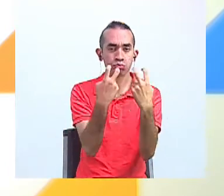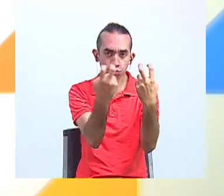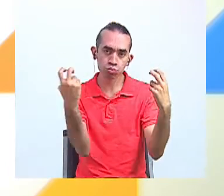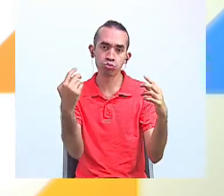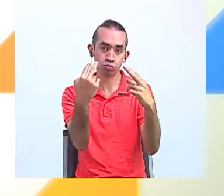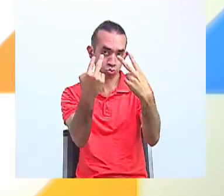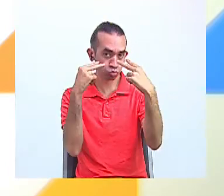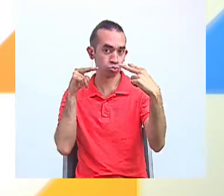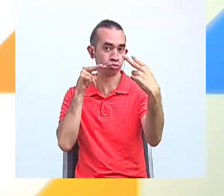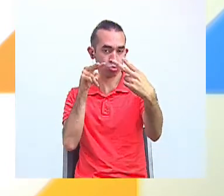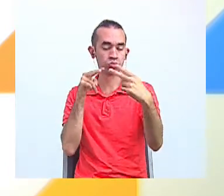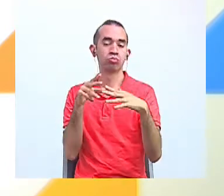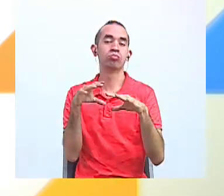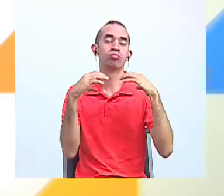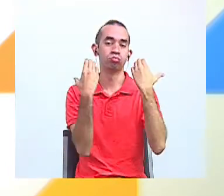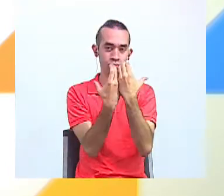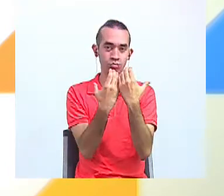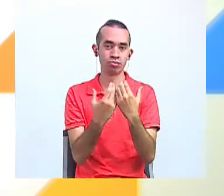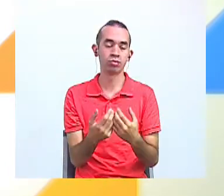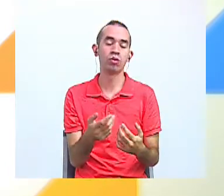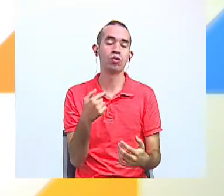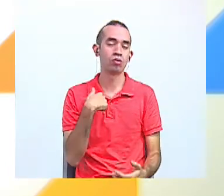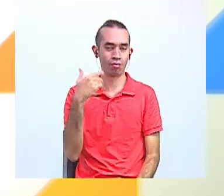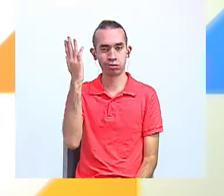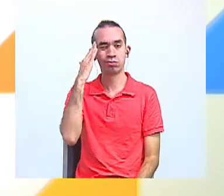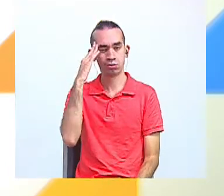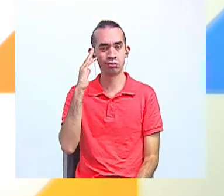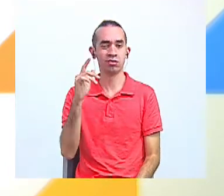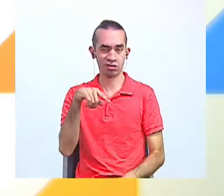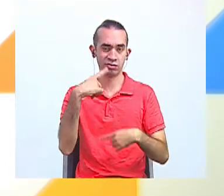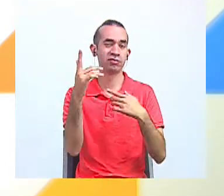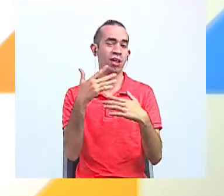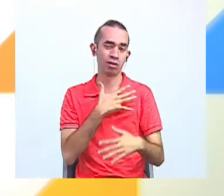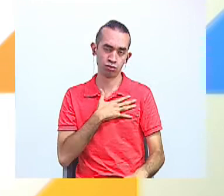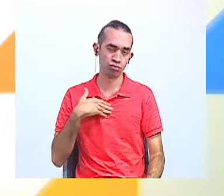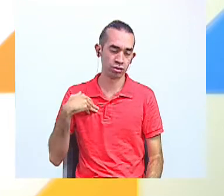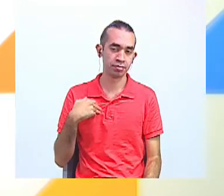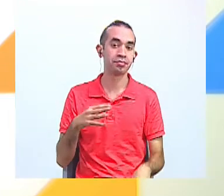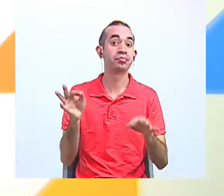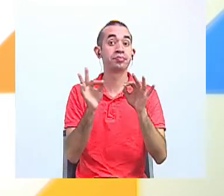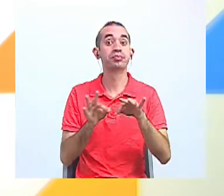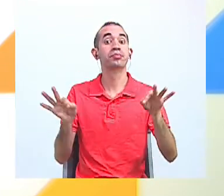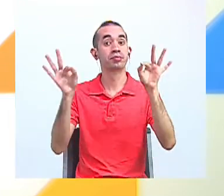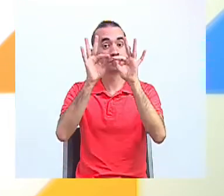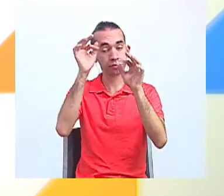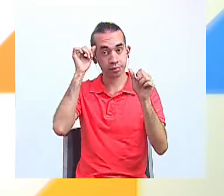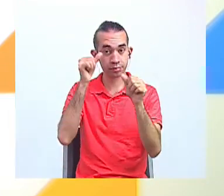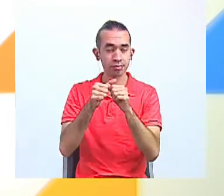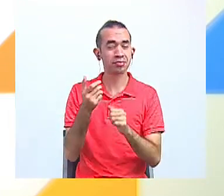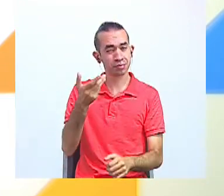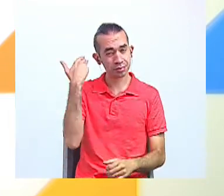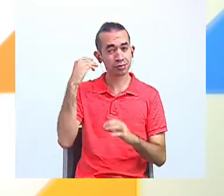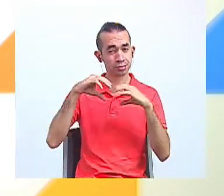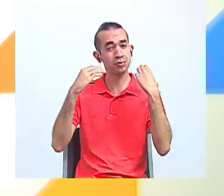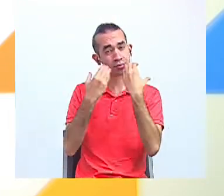nosotros. Sé que les va a gustar. Bueno, es importante recordar lo que vimos en la clase